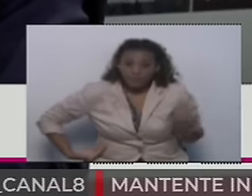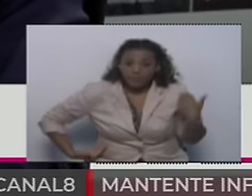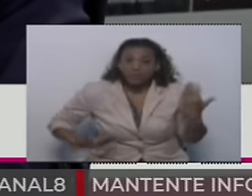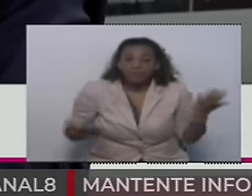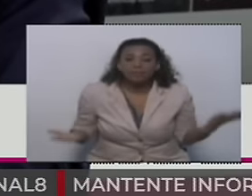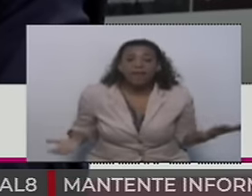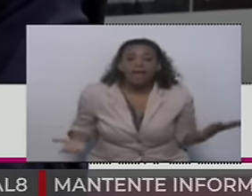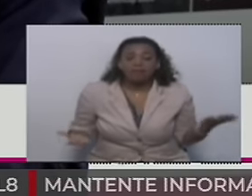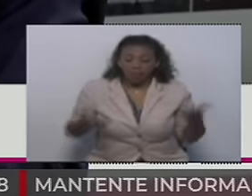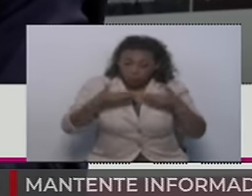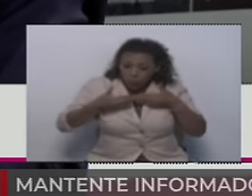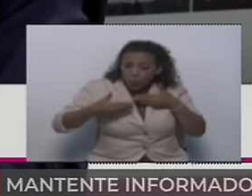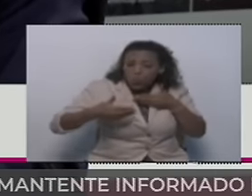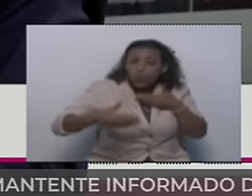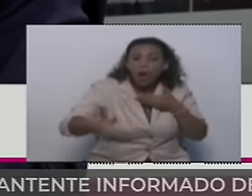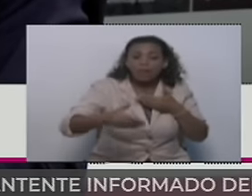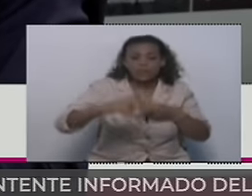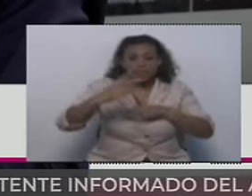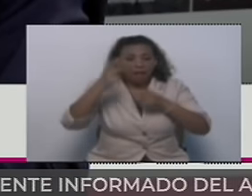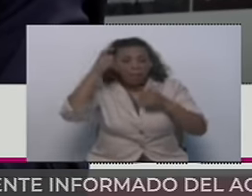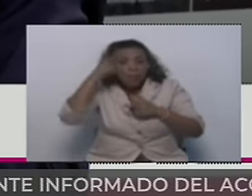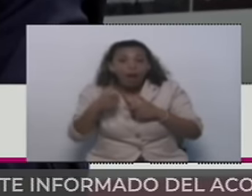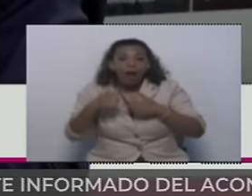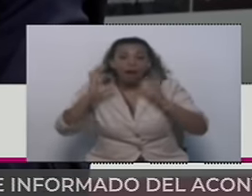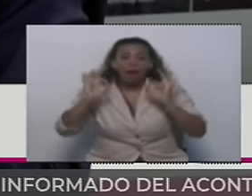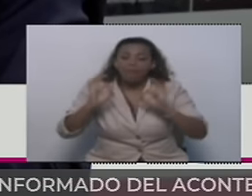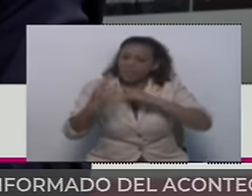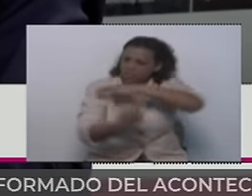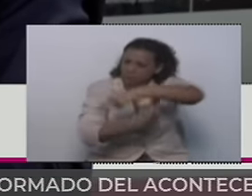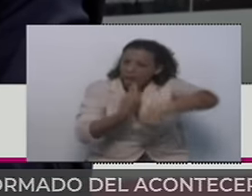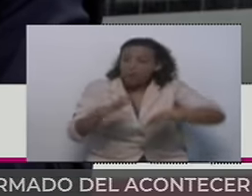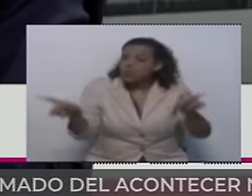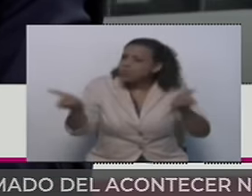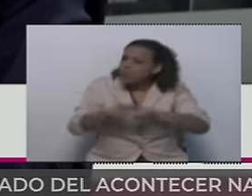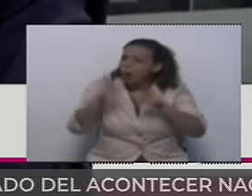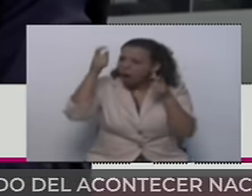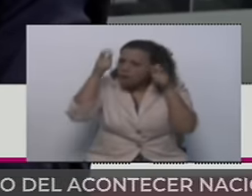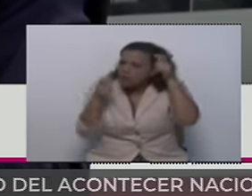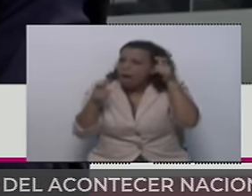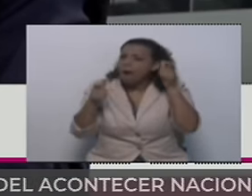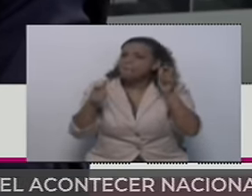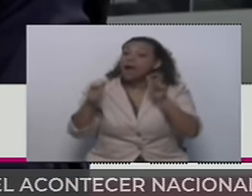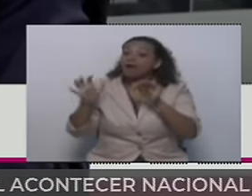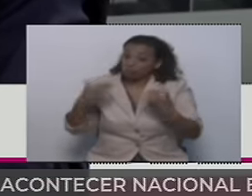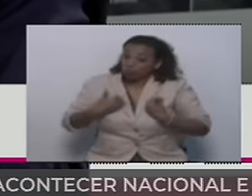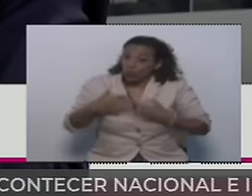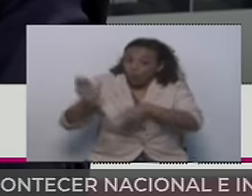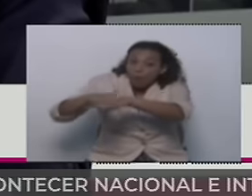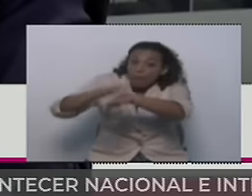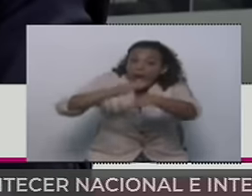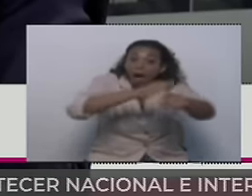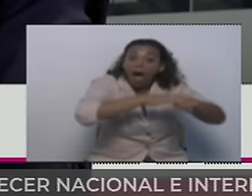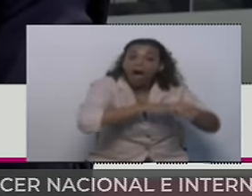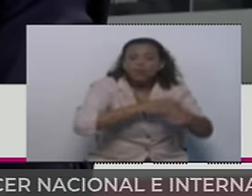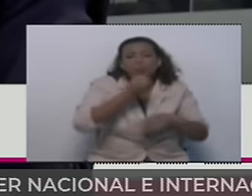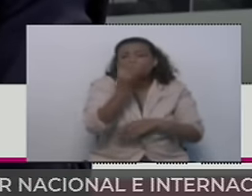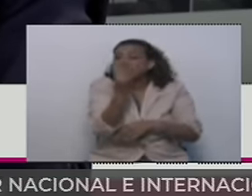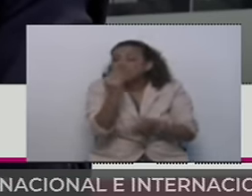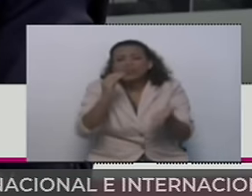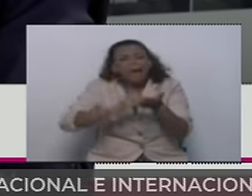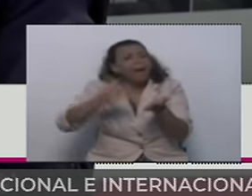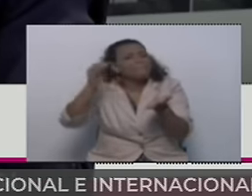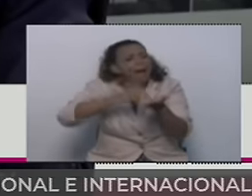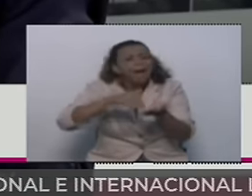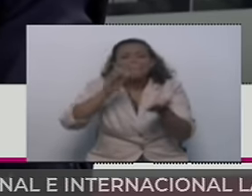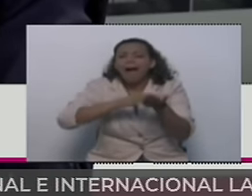con esa tradición fuerte bolivariana del diálogo, yo he convocado, ¿cuántas? Mil veces,